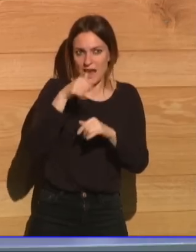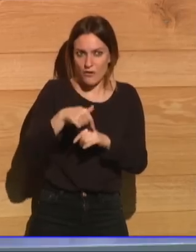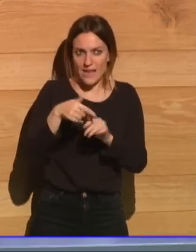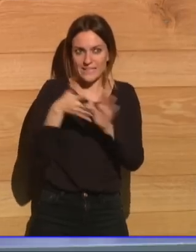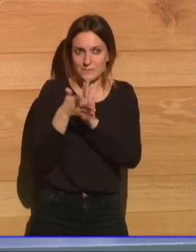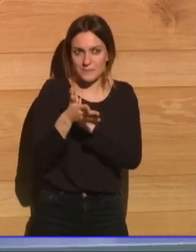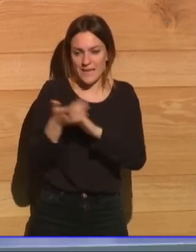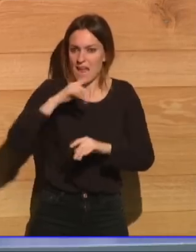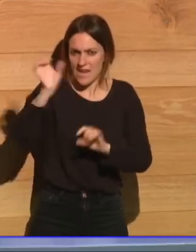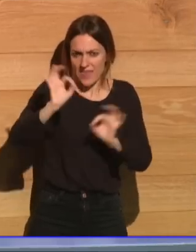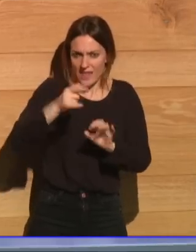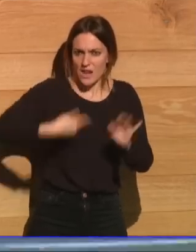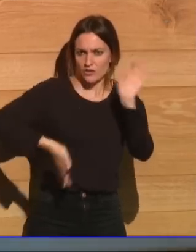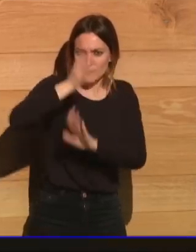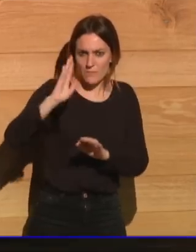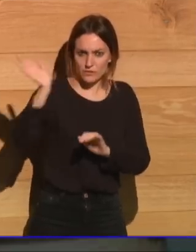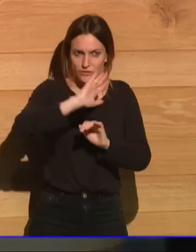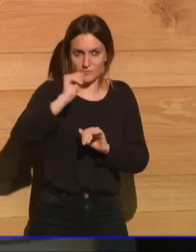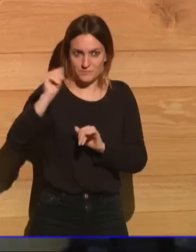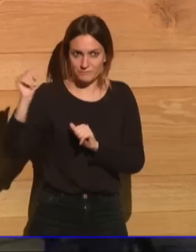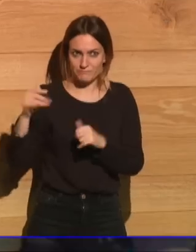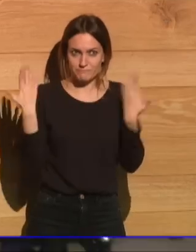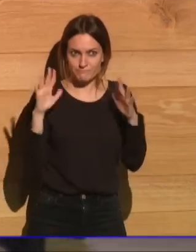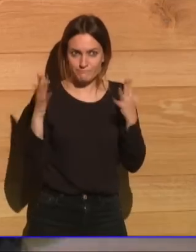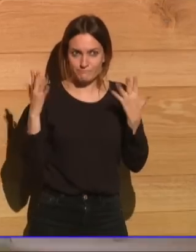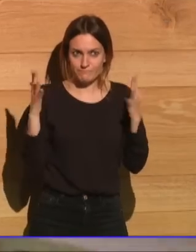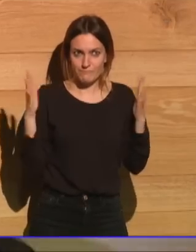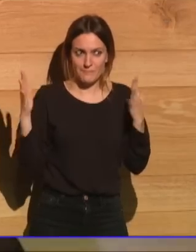De eso nada. ¡Nos vamos, señores!